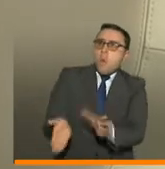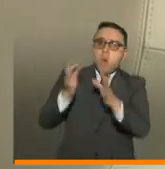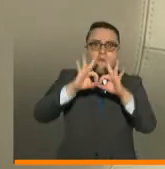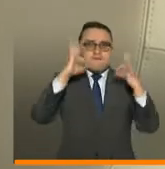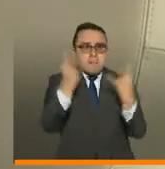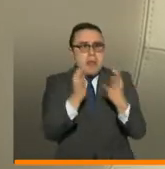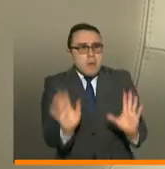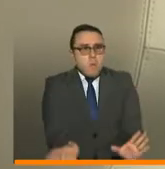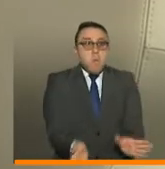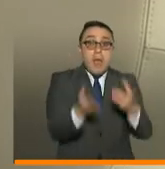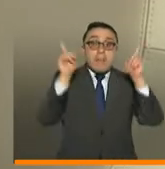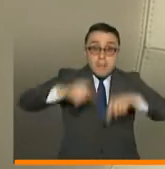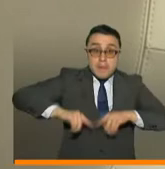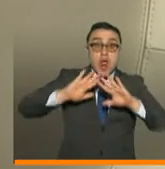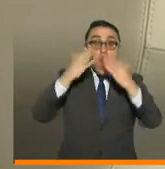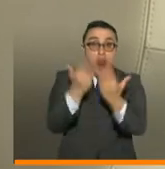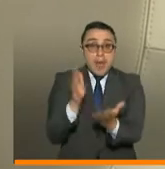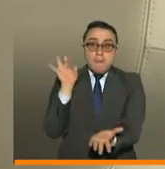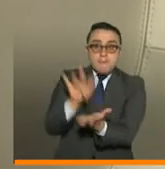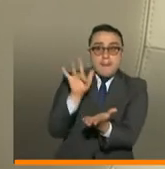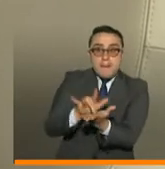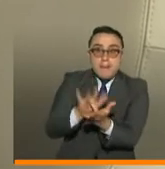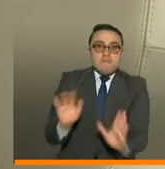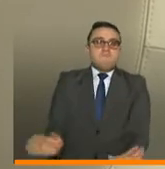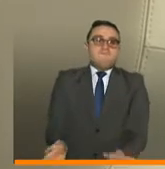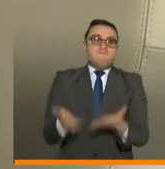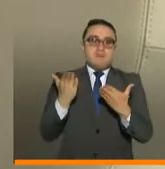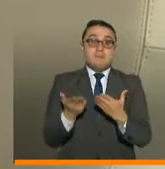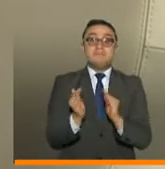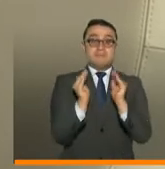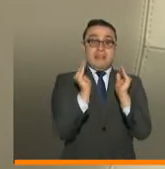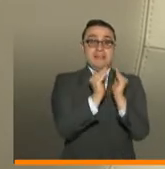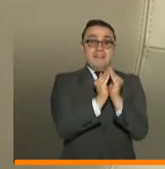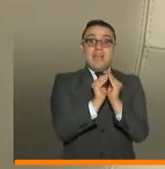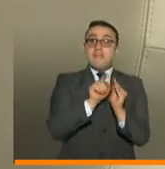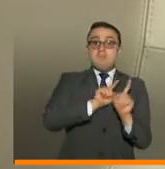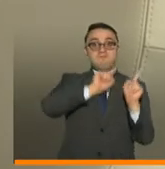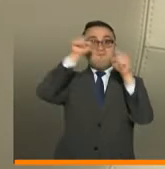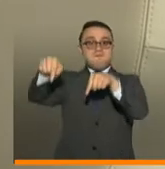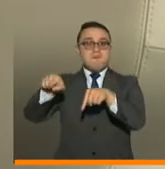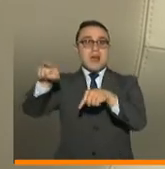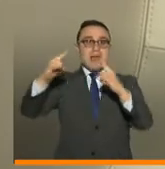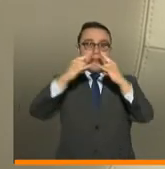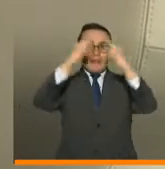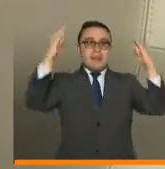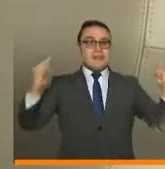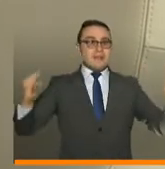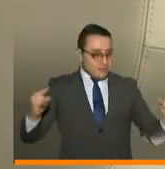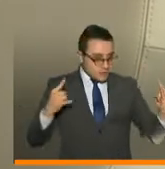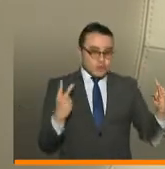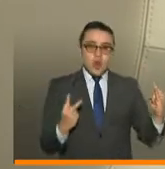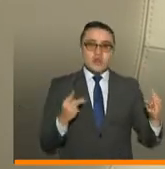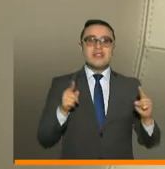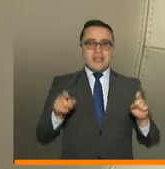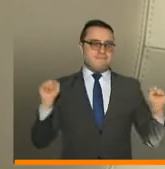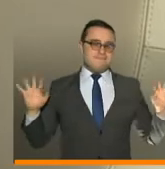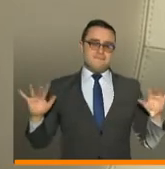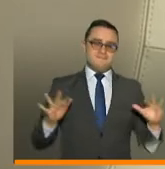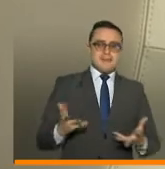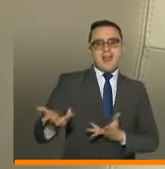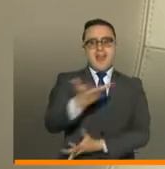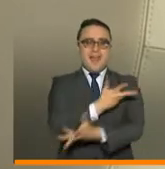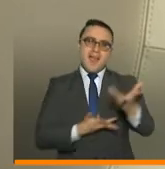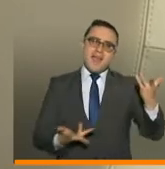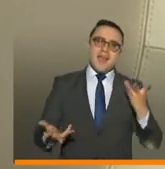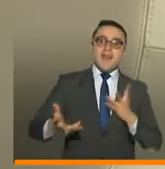también obviamente a la jornada académica. Están activas gracias al ICBF en estos momentos, dos carpas que son carpas lúdicas de encuentro, pero lo